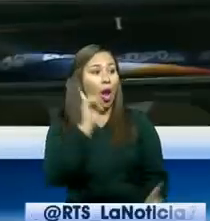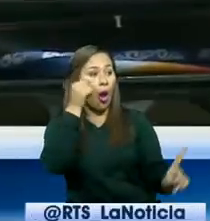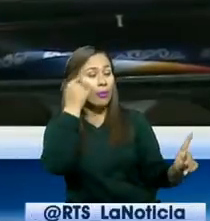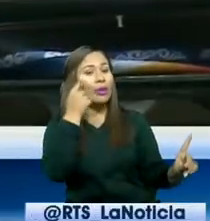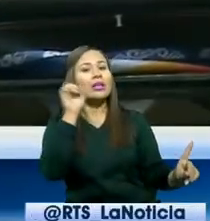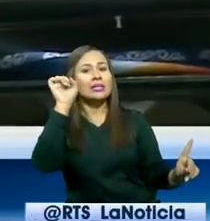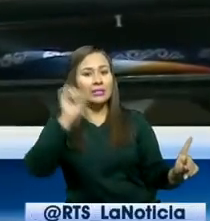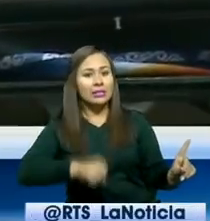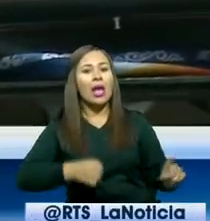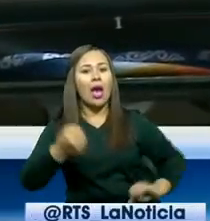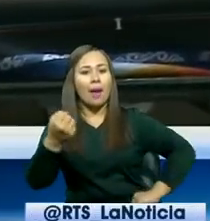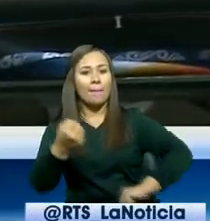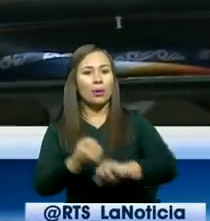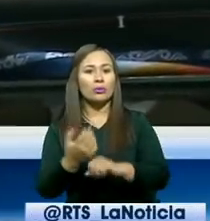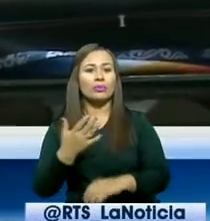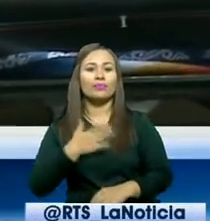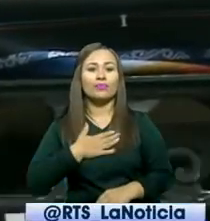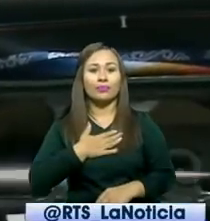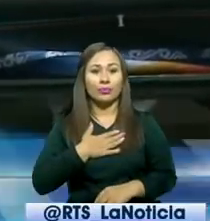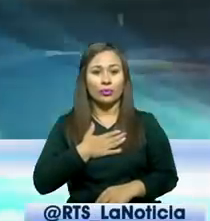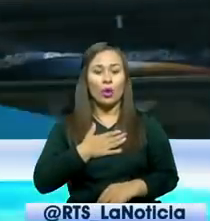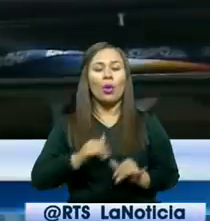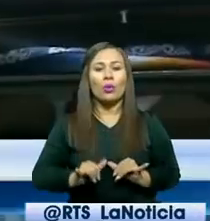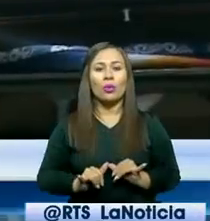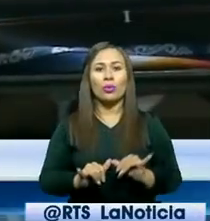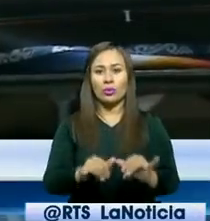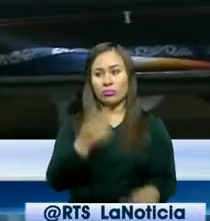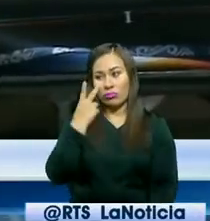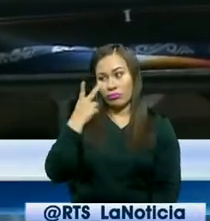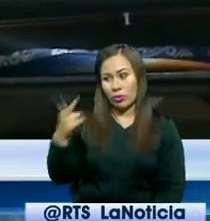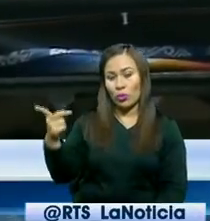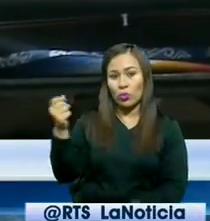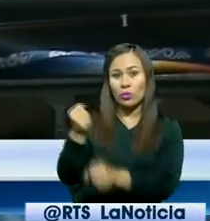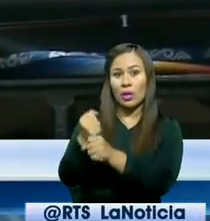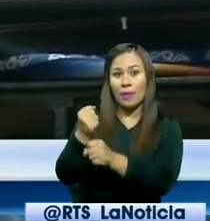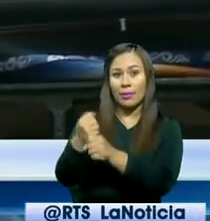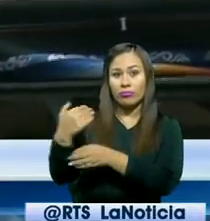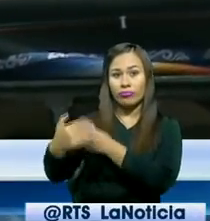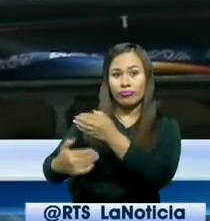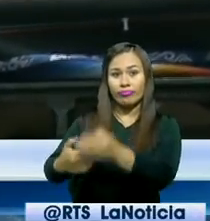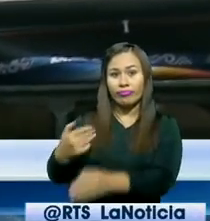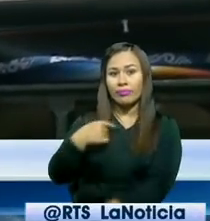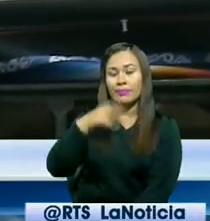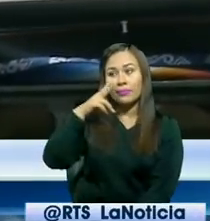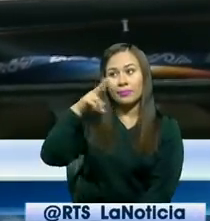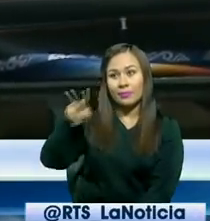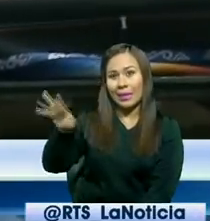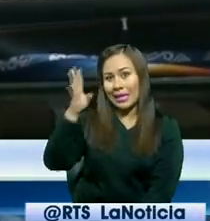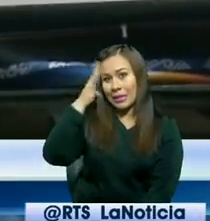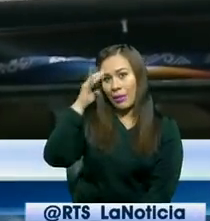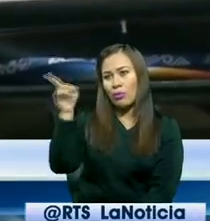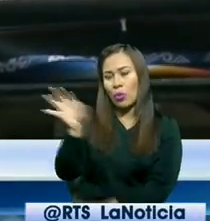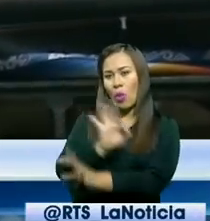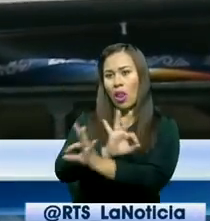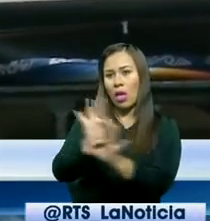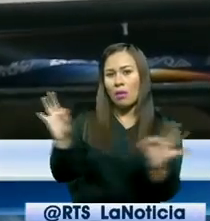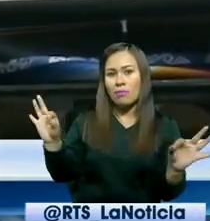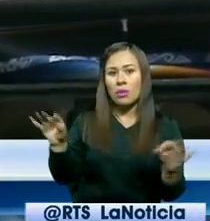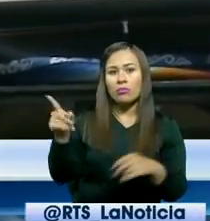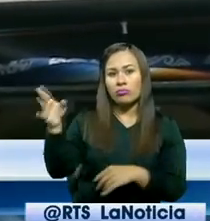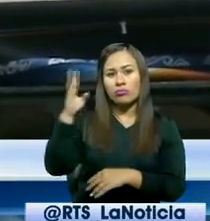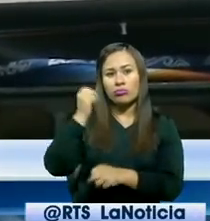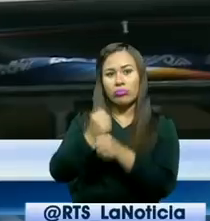Quiero manifestarle que hemos seguido su trayectoria, que sabemos de la limpieza de sus